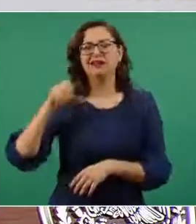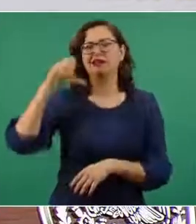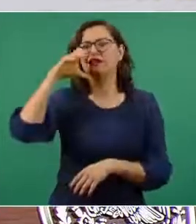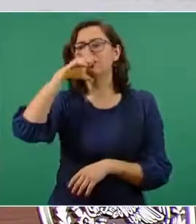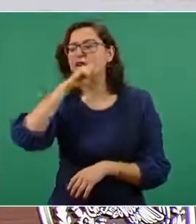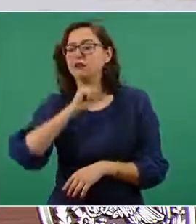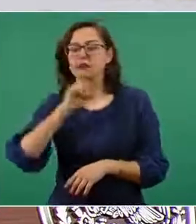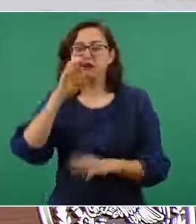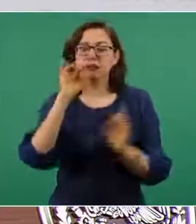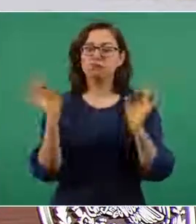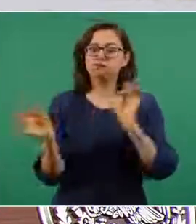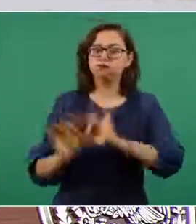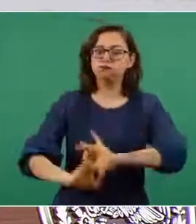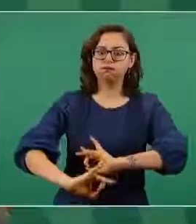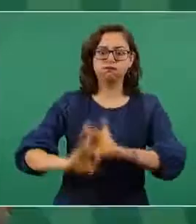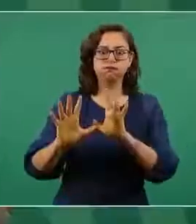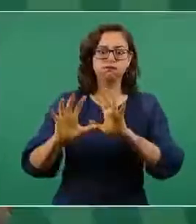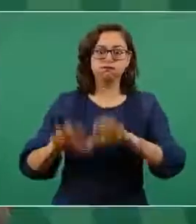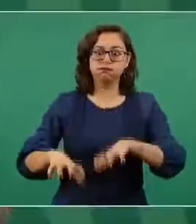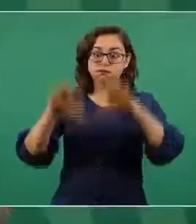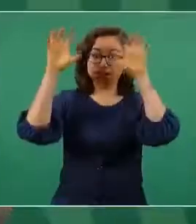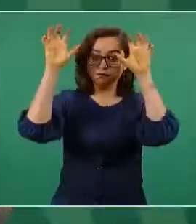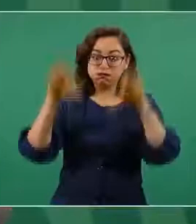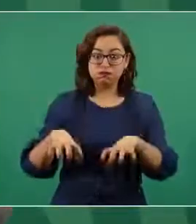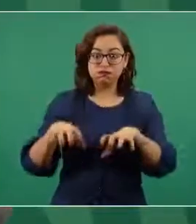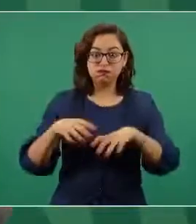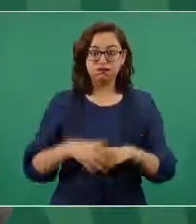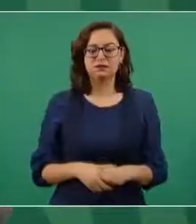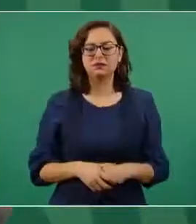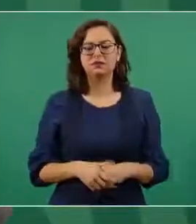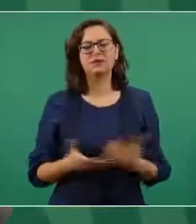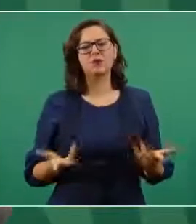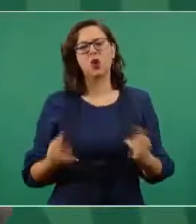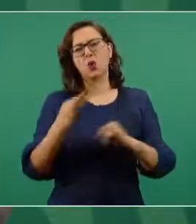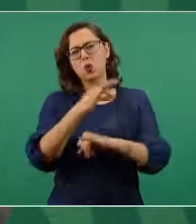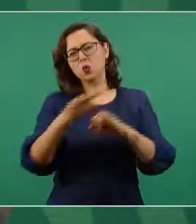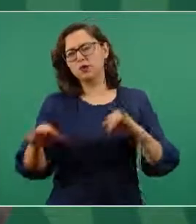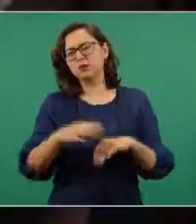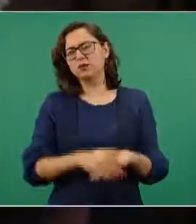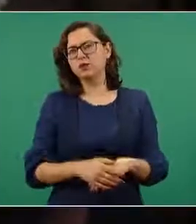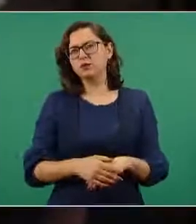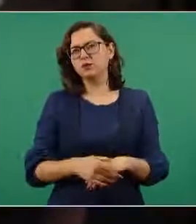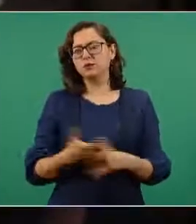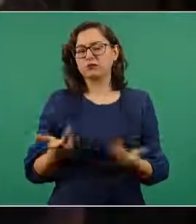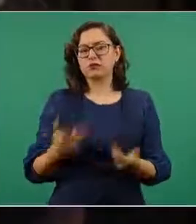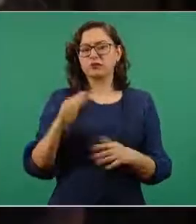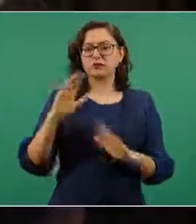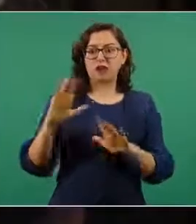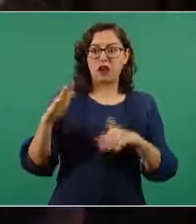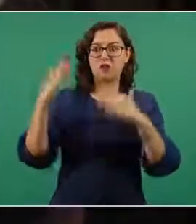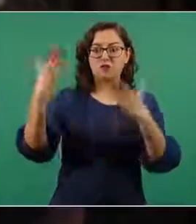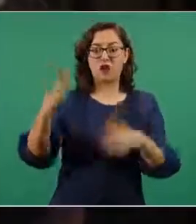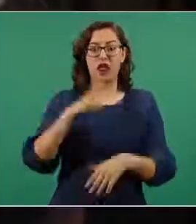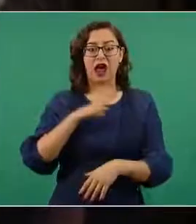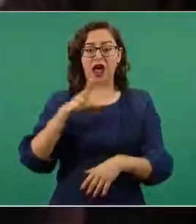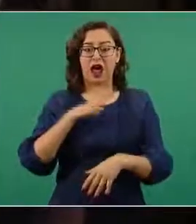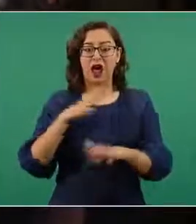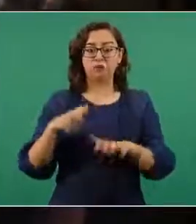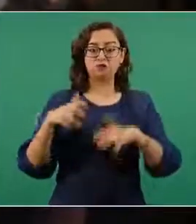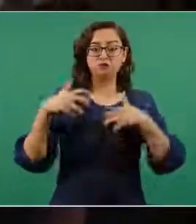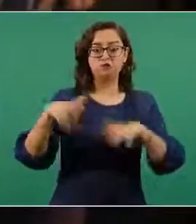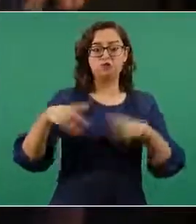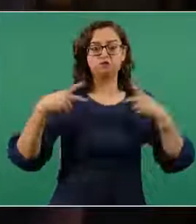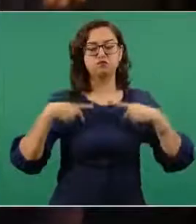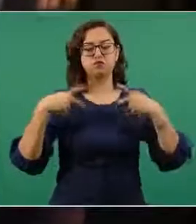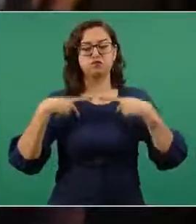y nadie esperaba, ¿no? Para finalizar, presidente, aquí afuera esta mañana hay presencia de manifestantes, son grupos de